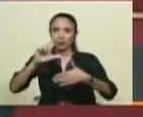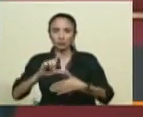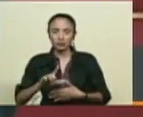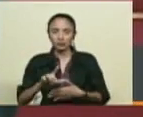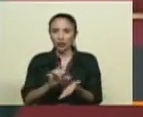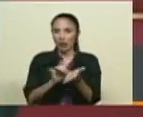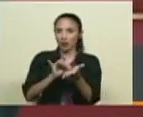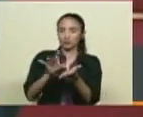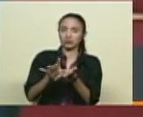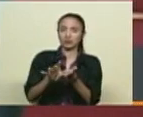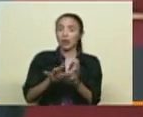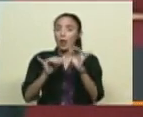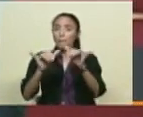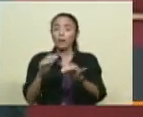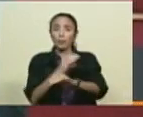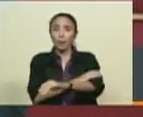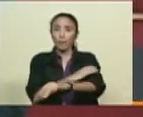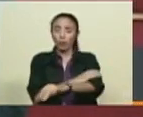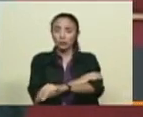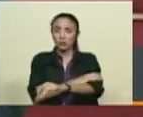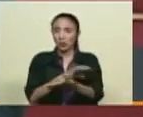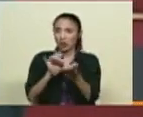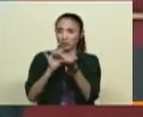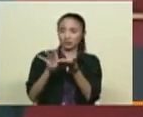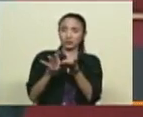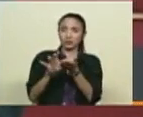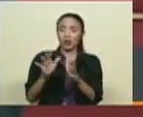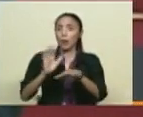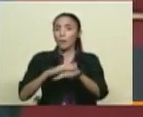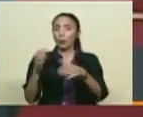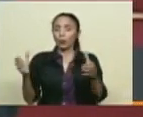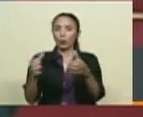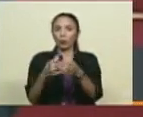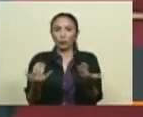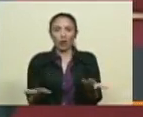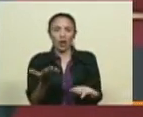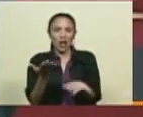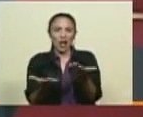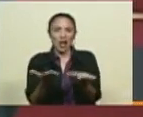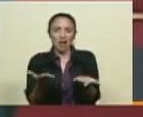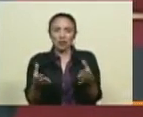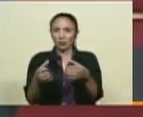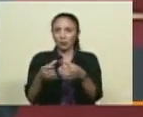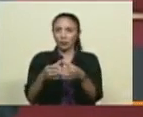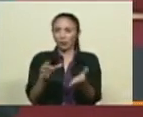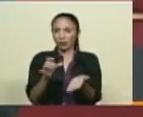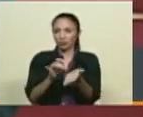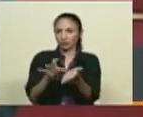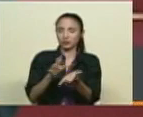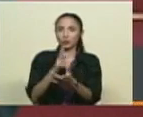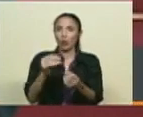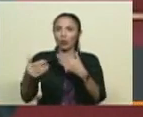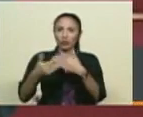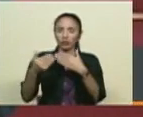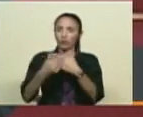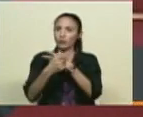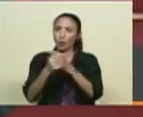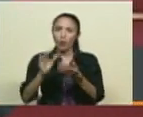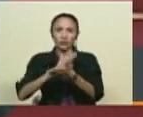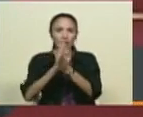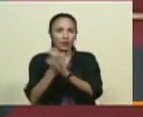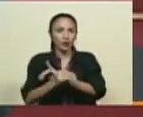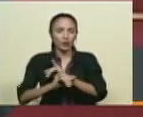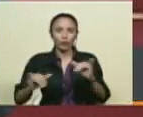La propia derecha le ha dado la espalda porque vino con un grupo de ideas extremistas. A Venezuela no la amenaza a nadie. Si él